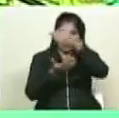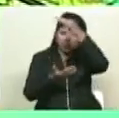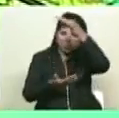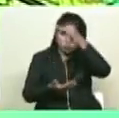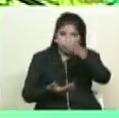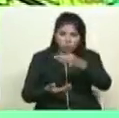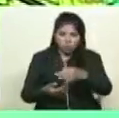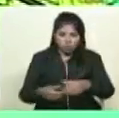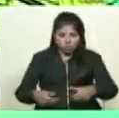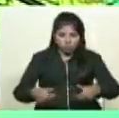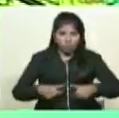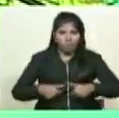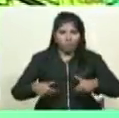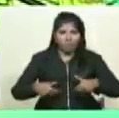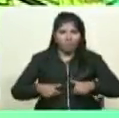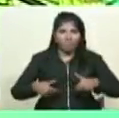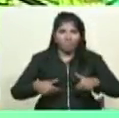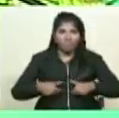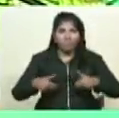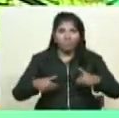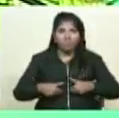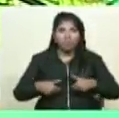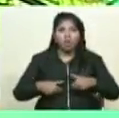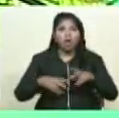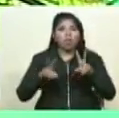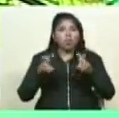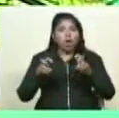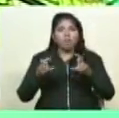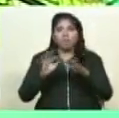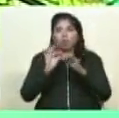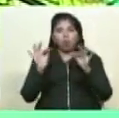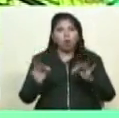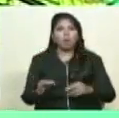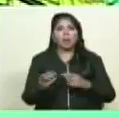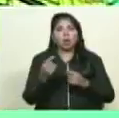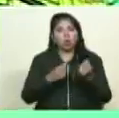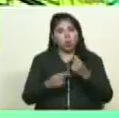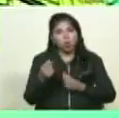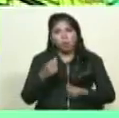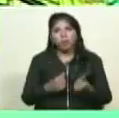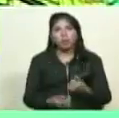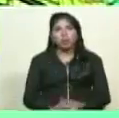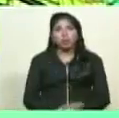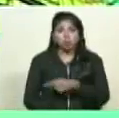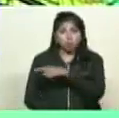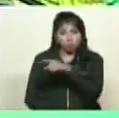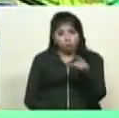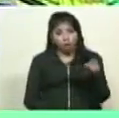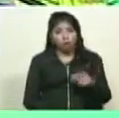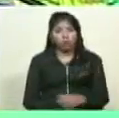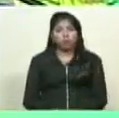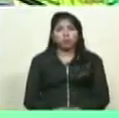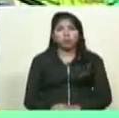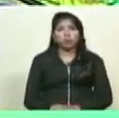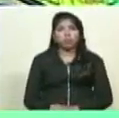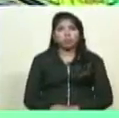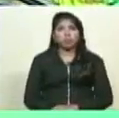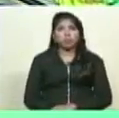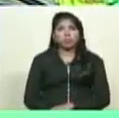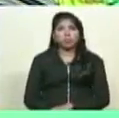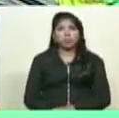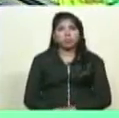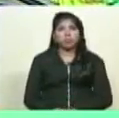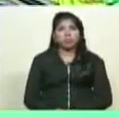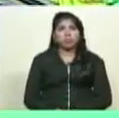nueva economía productiva integrada de la Venezuela potencia. Son ustedes, son